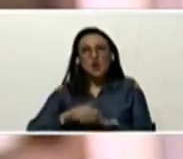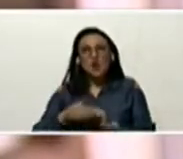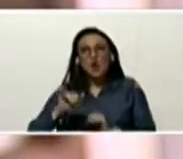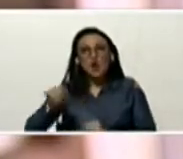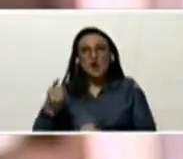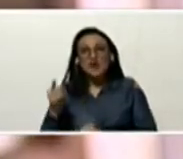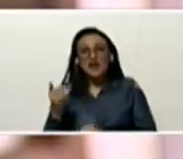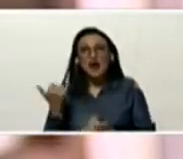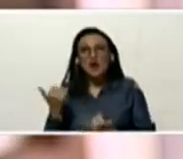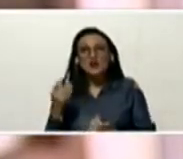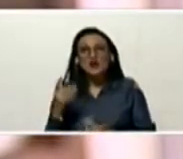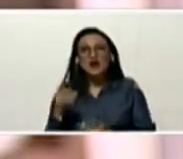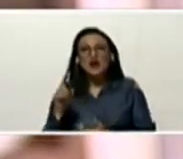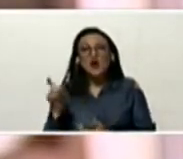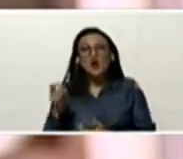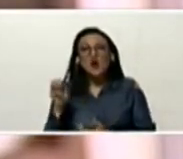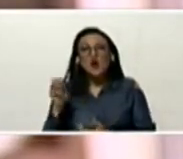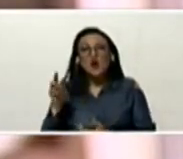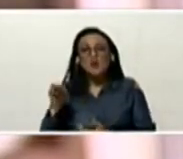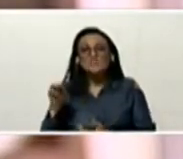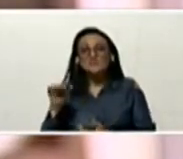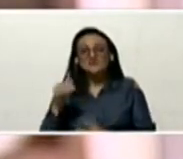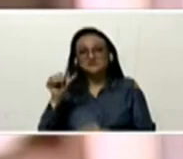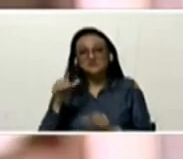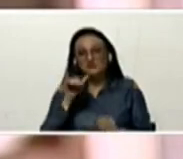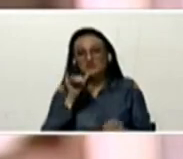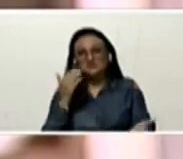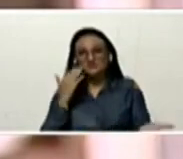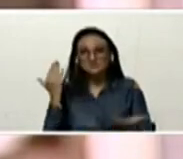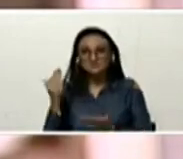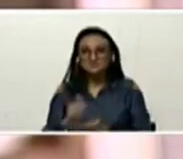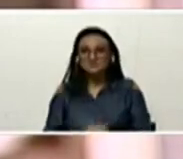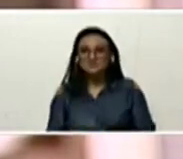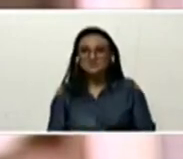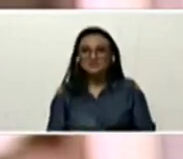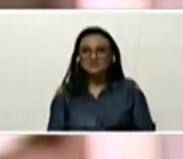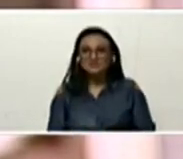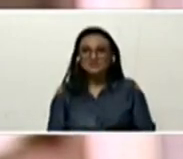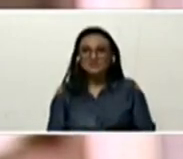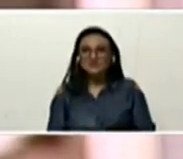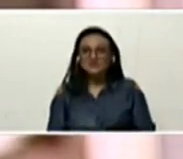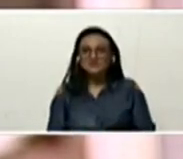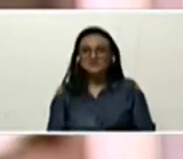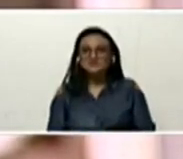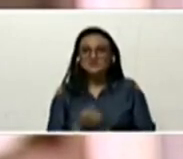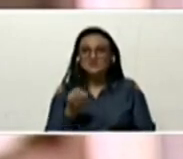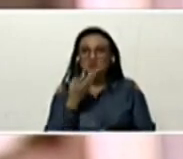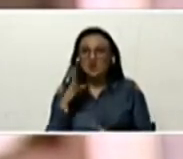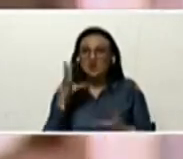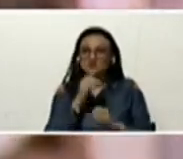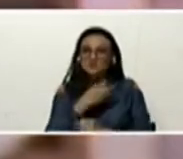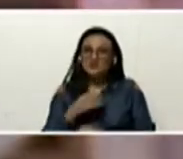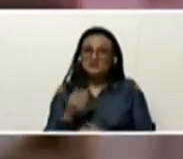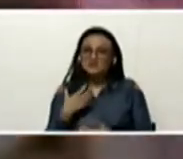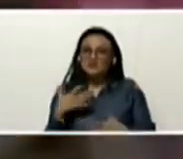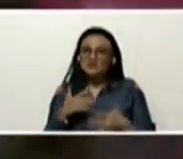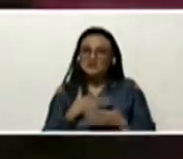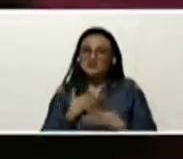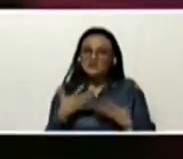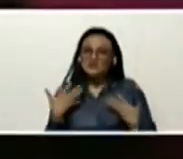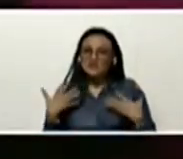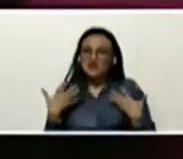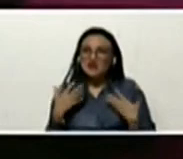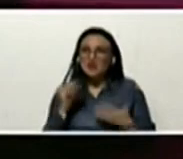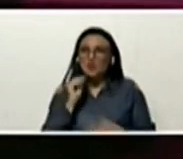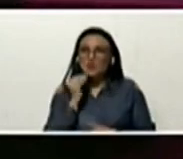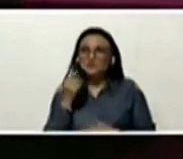Gómez, ahora es de Gómez Rodríguez. Adelante, David. Buenas noches, presidente. Bueno, muy feliz de que esté la juventud chavista,